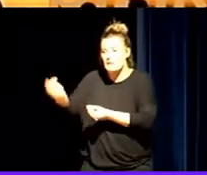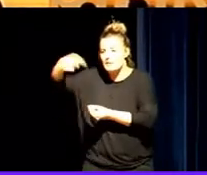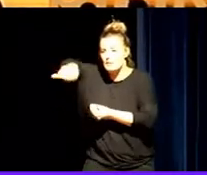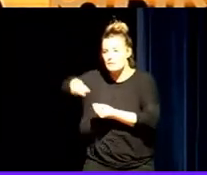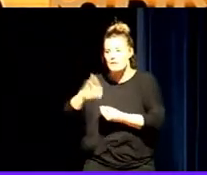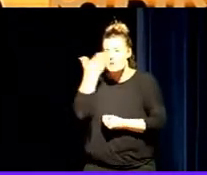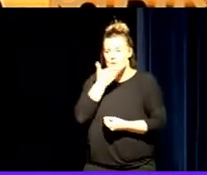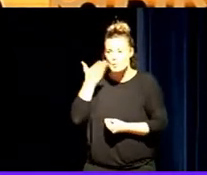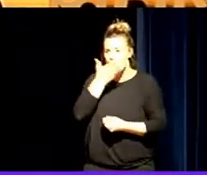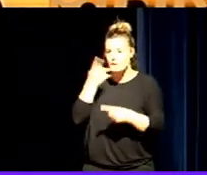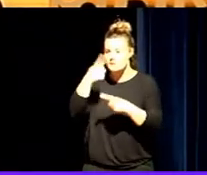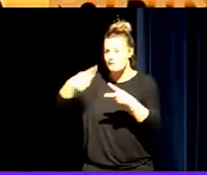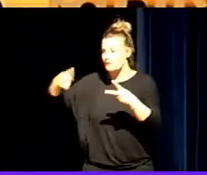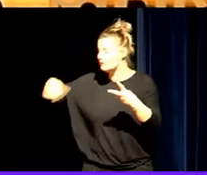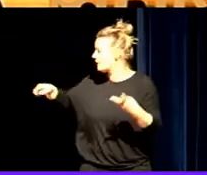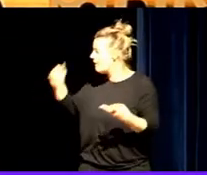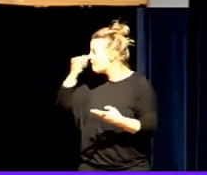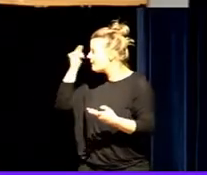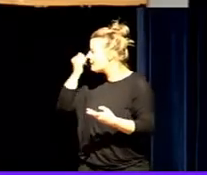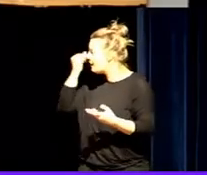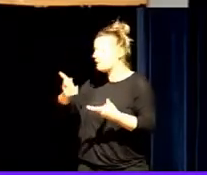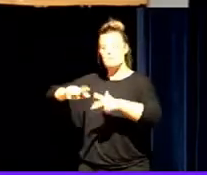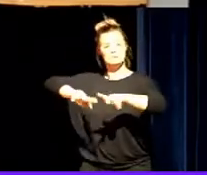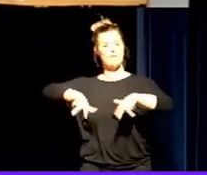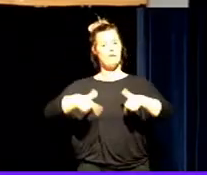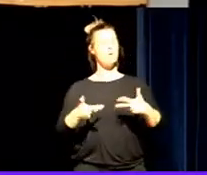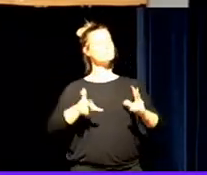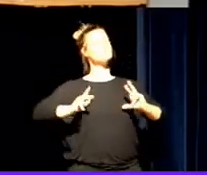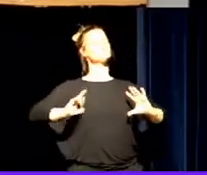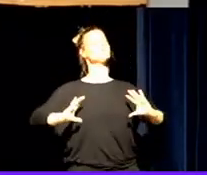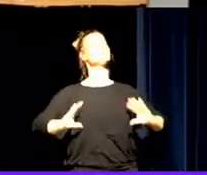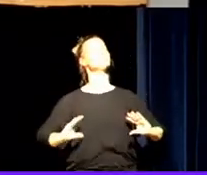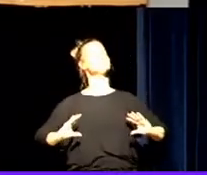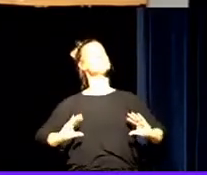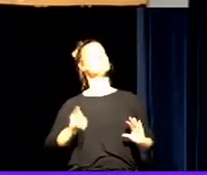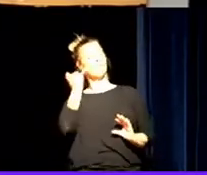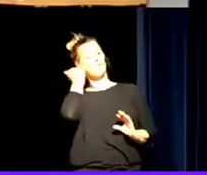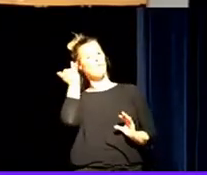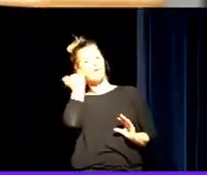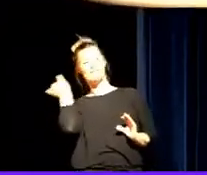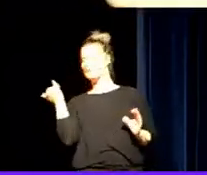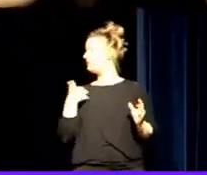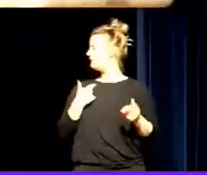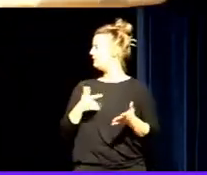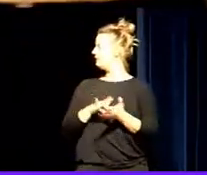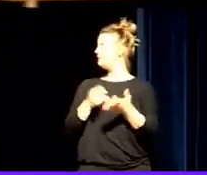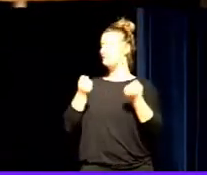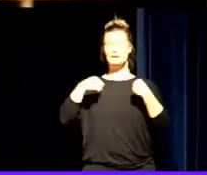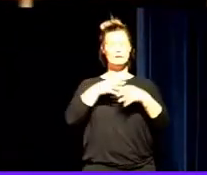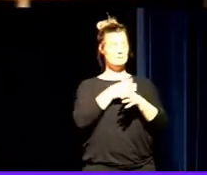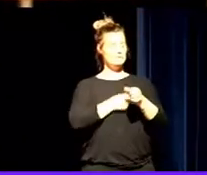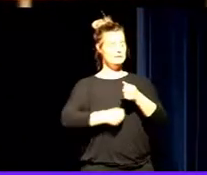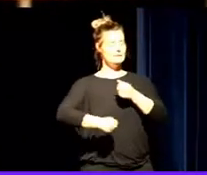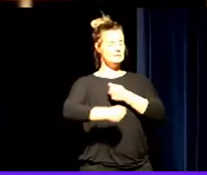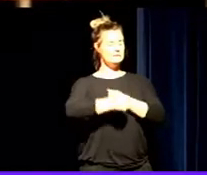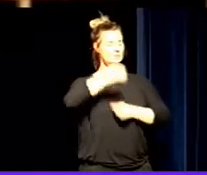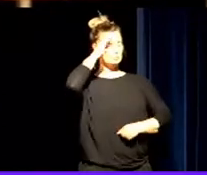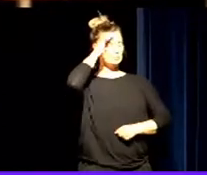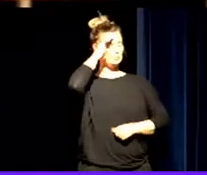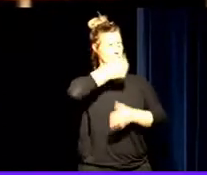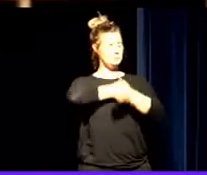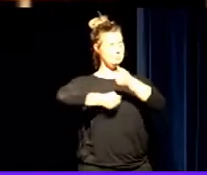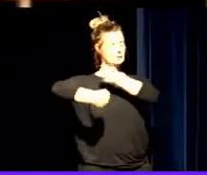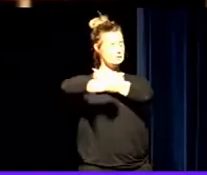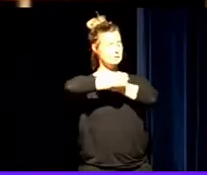las escuelas, fíjate, nos han dejado los sillones, fíjate. Estoy haciendo un ejercicio de empatía, de escucha empática,